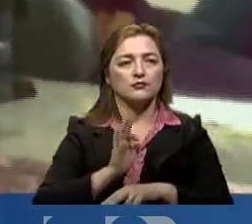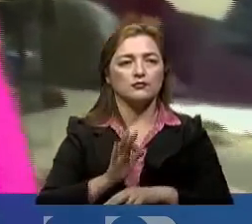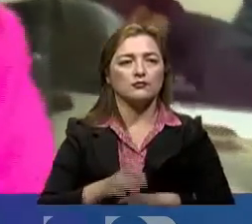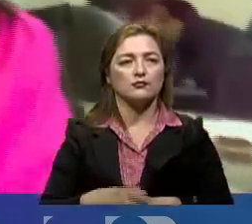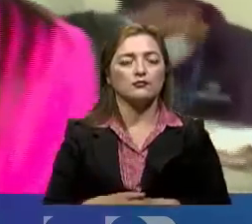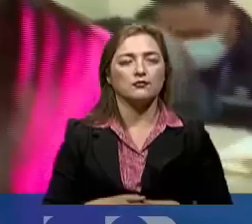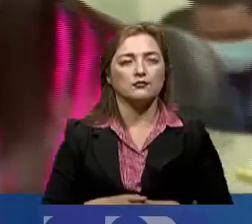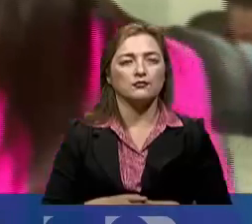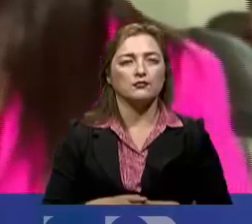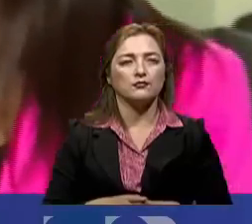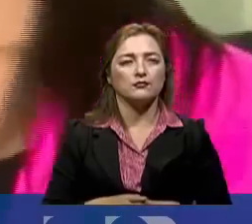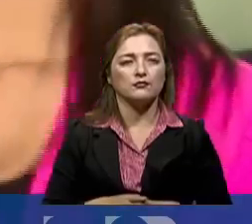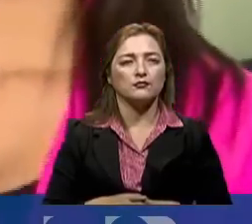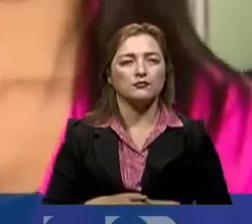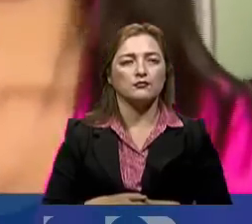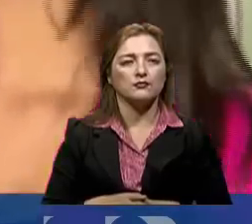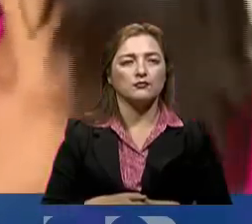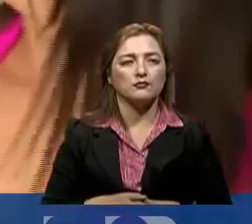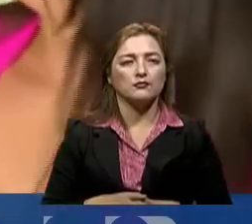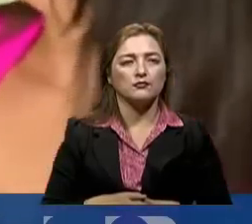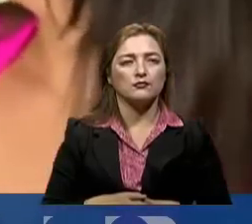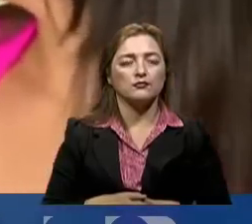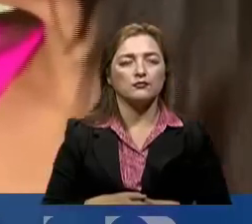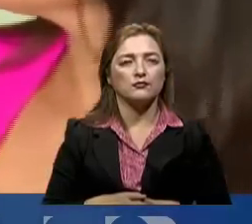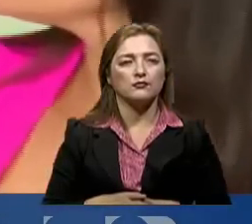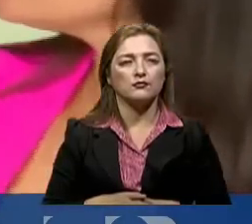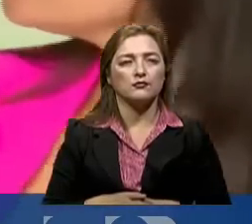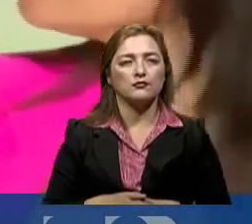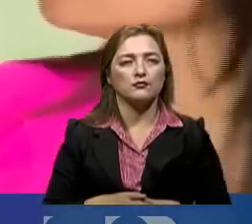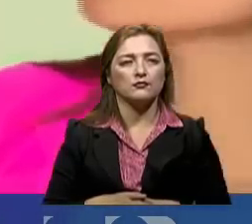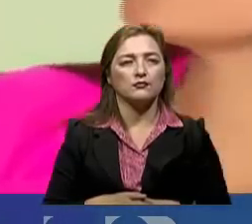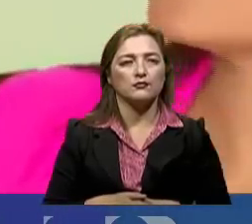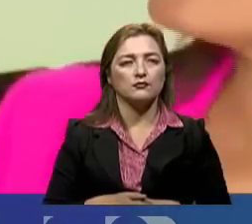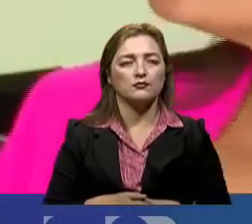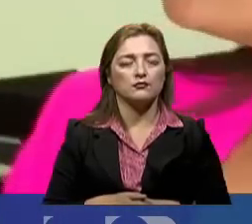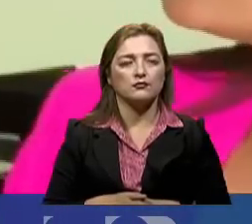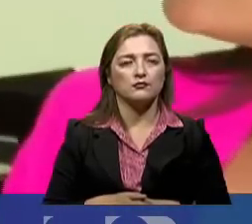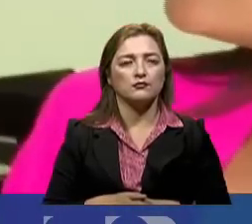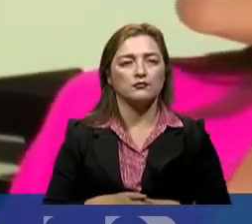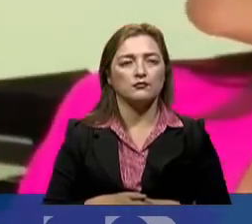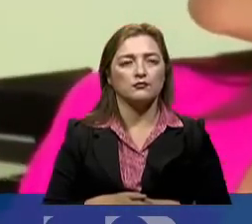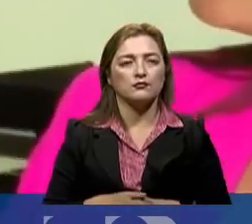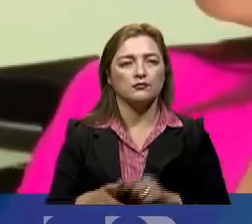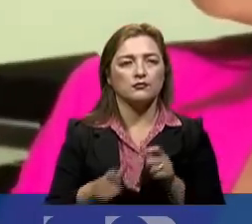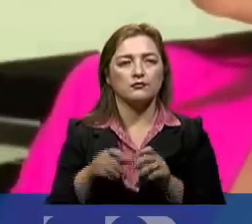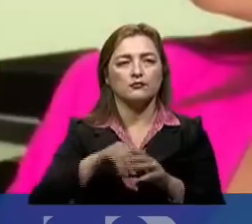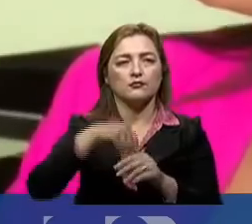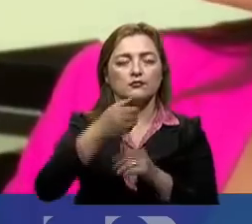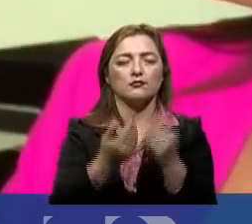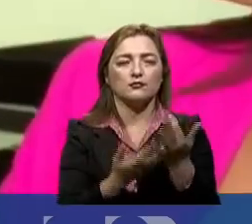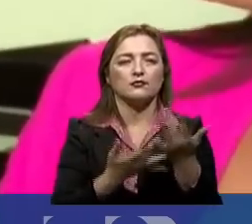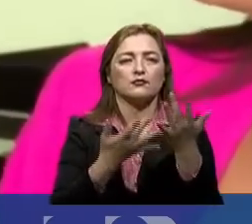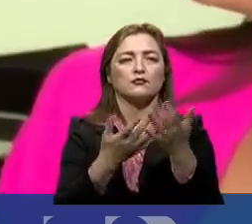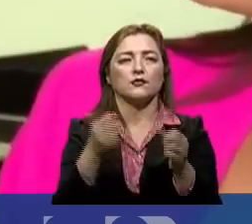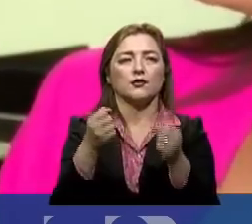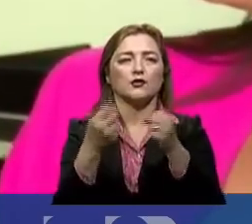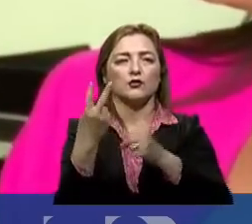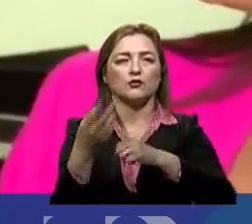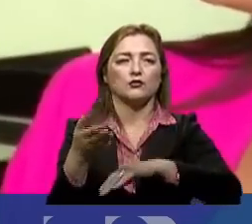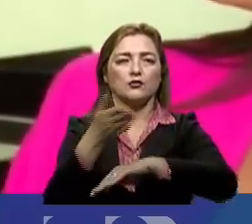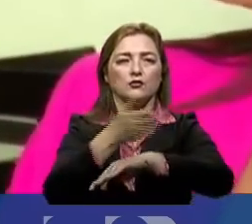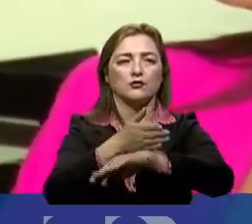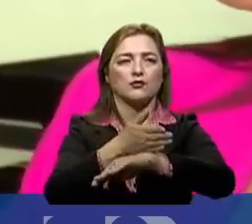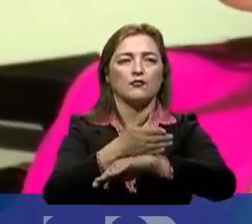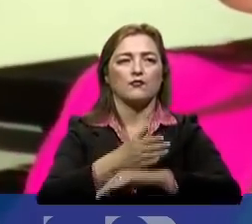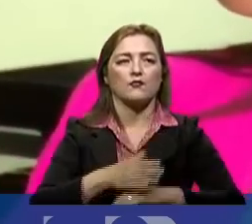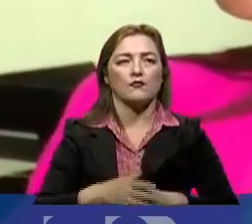hoy? Bueno, me parece bueno. No hemos tenido mucho tiempo de espera a las afueras. Hubo solo dos carros antes que mí.